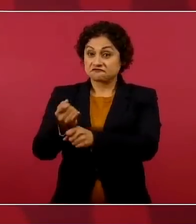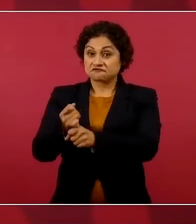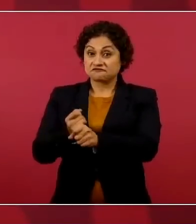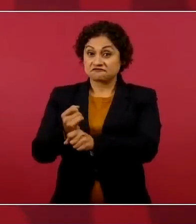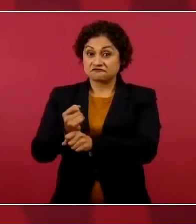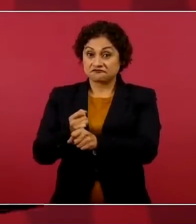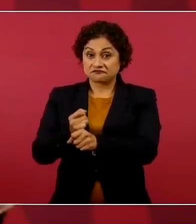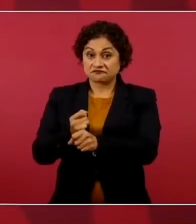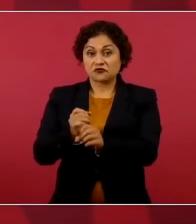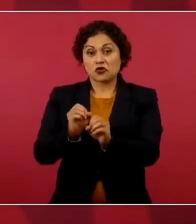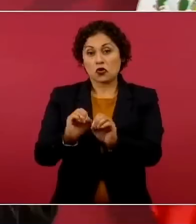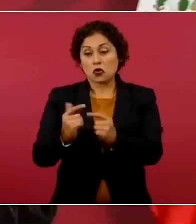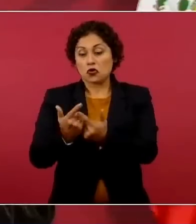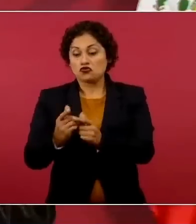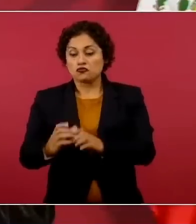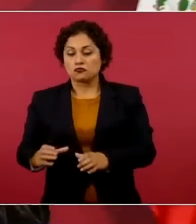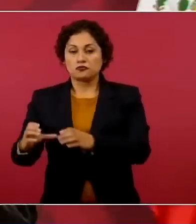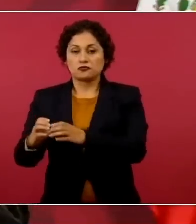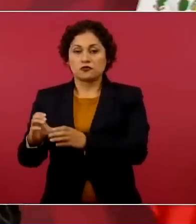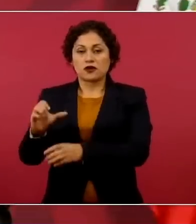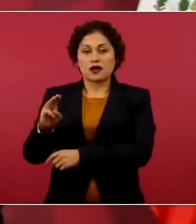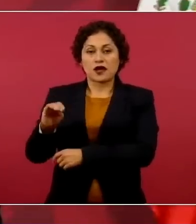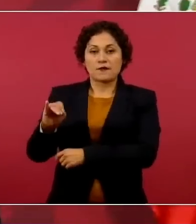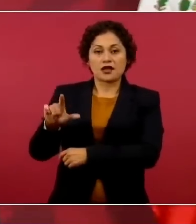Aguilar Camín?